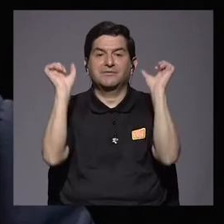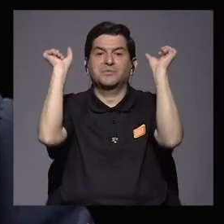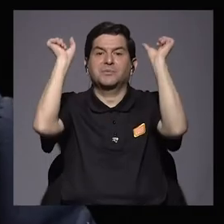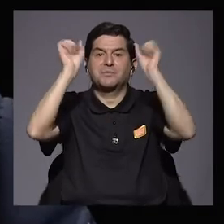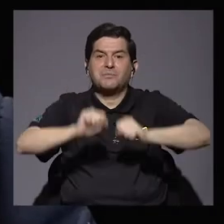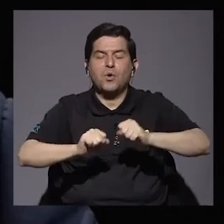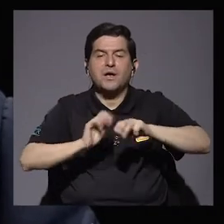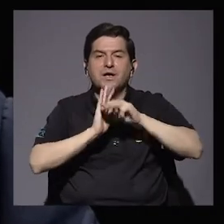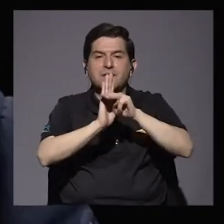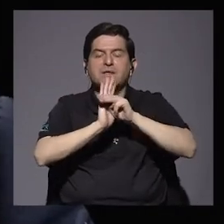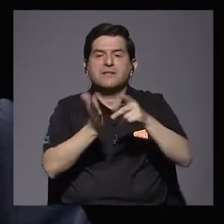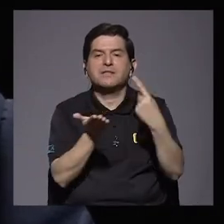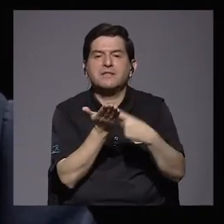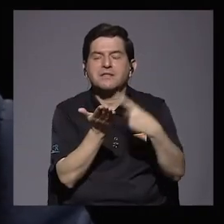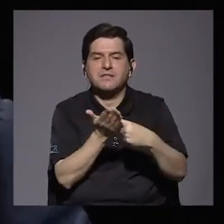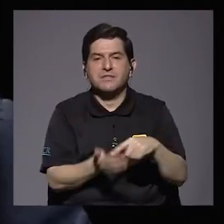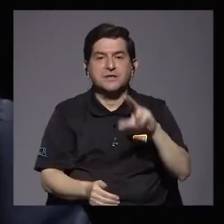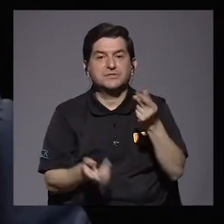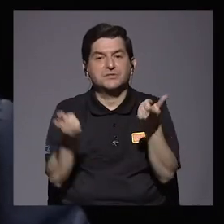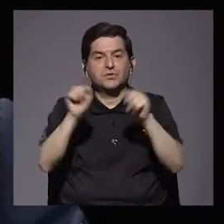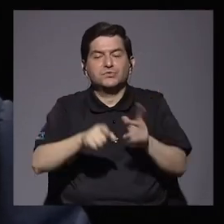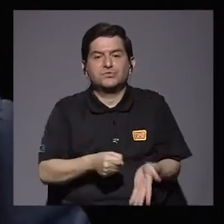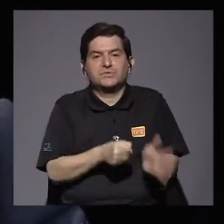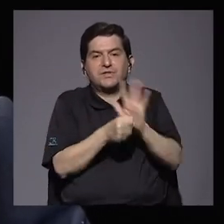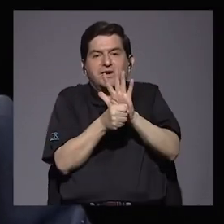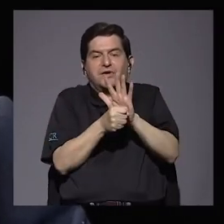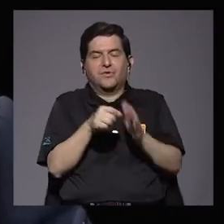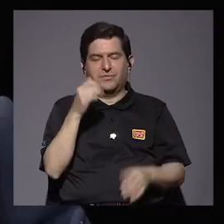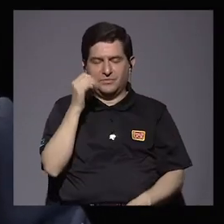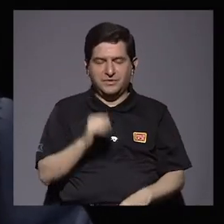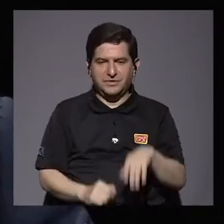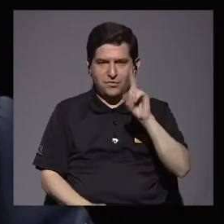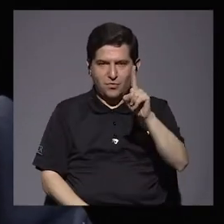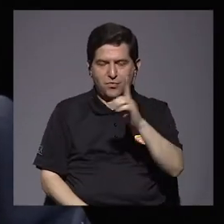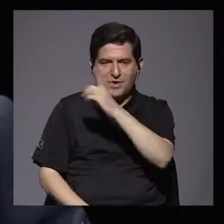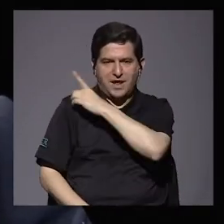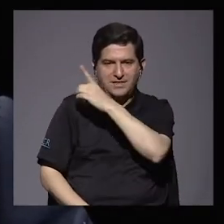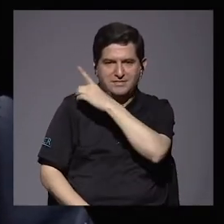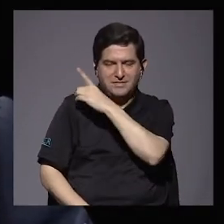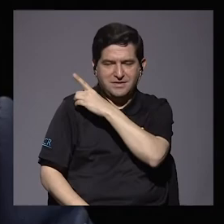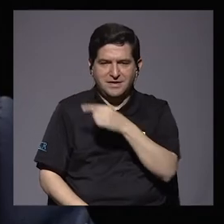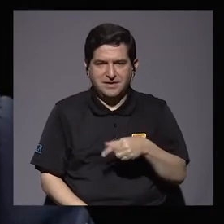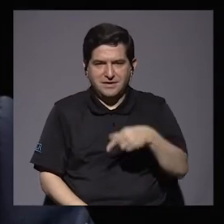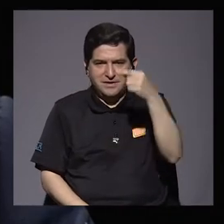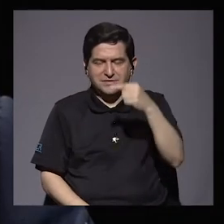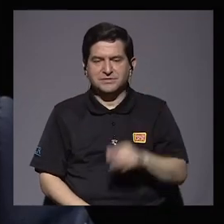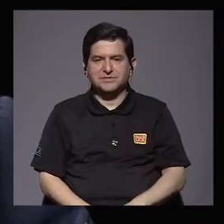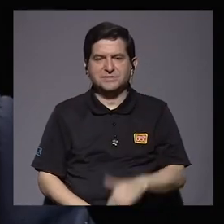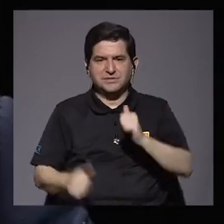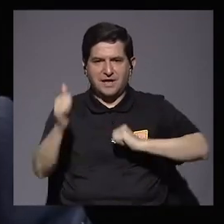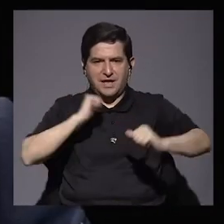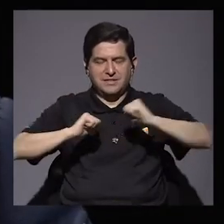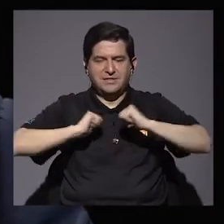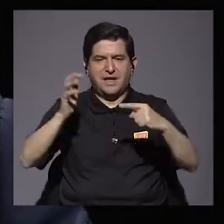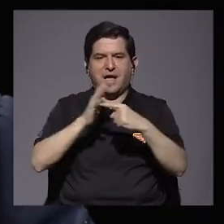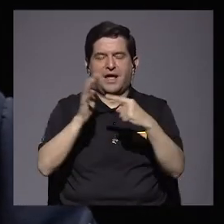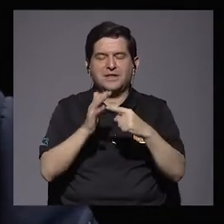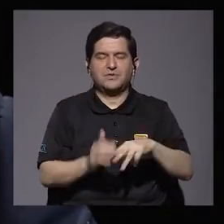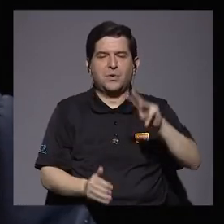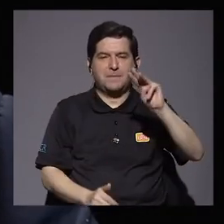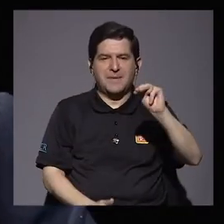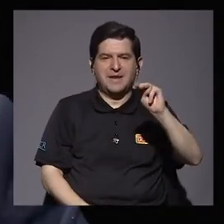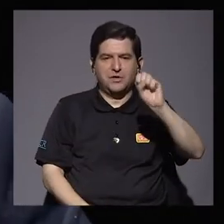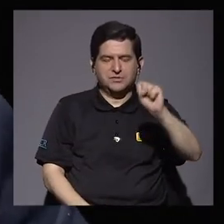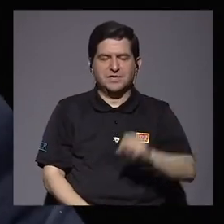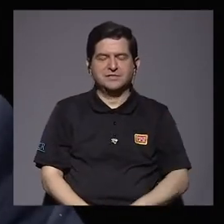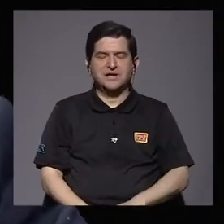ser un modelo de discusión si no hubiese pasado el COVID-19. Una es la dirección ejecutiva en el Teatro Popular Melico Salazar y, por